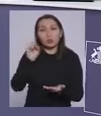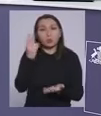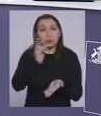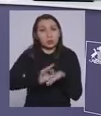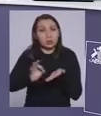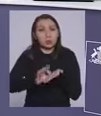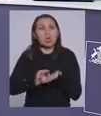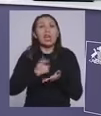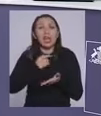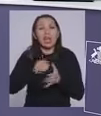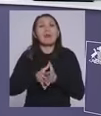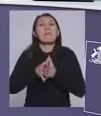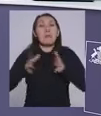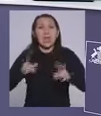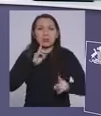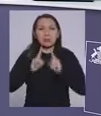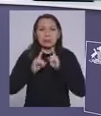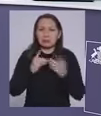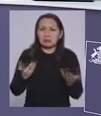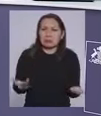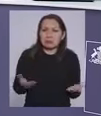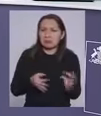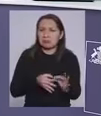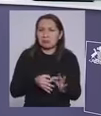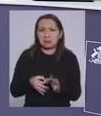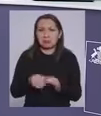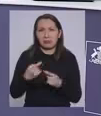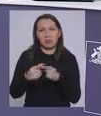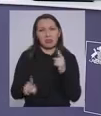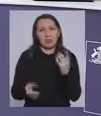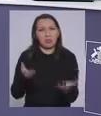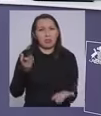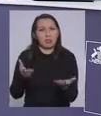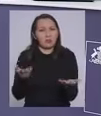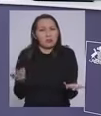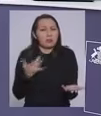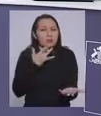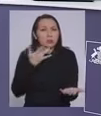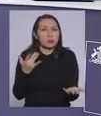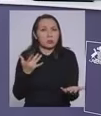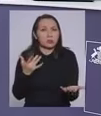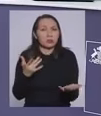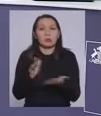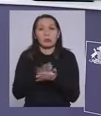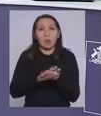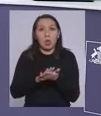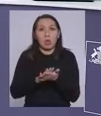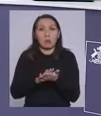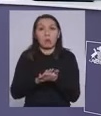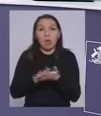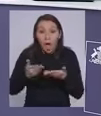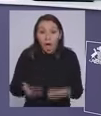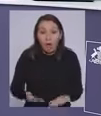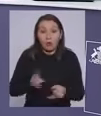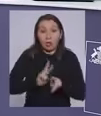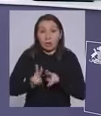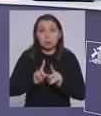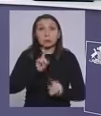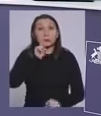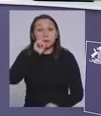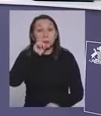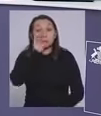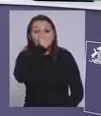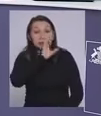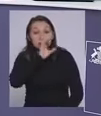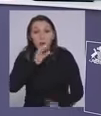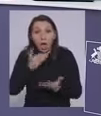que se quieren hacer más test. Entonces, ¿a qué se debe esta aparente diferencia entre lo que se está haciendo y lo que se